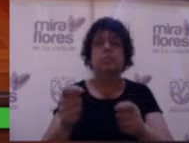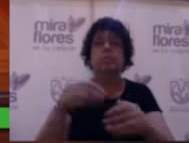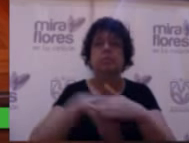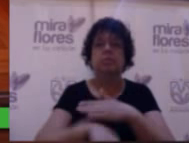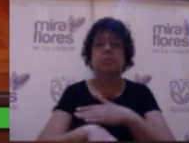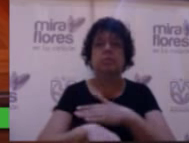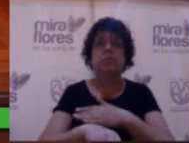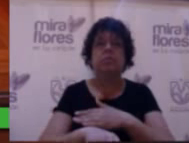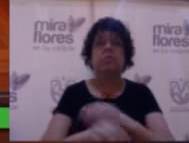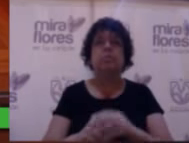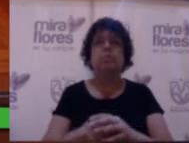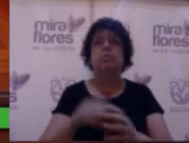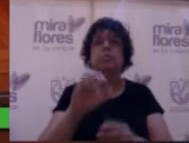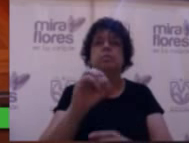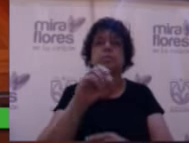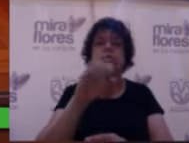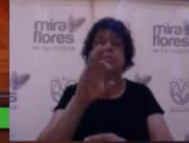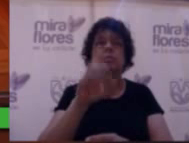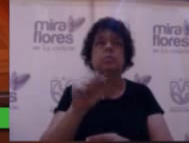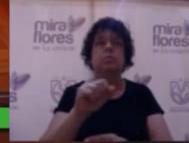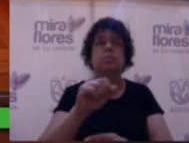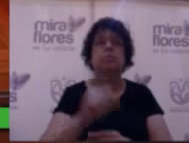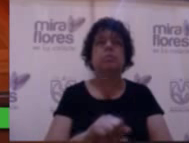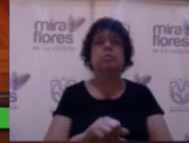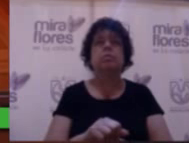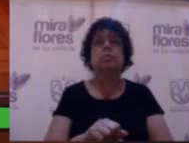través del oficio número 2-2018.